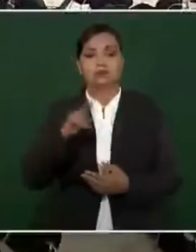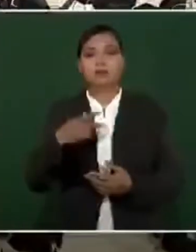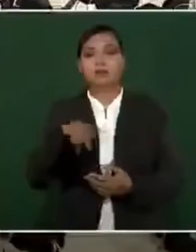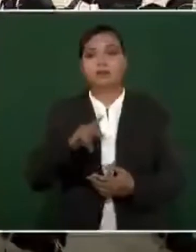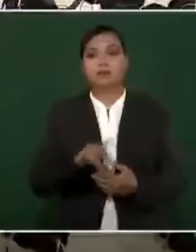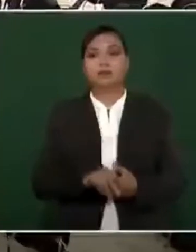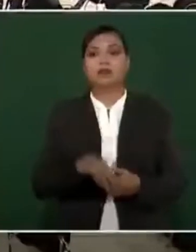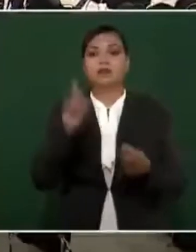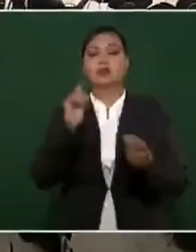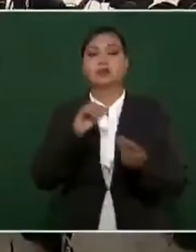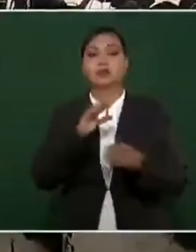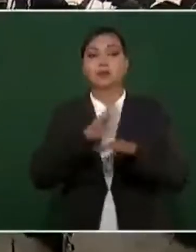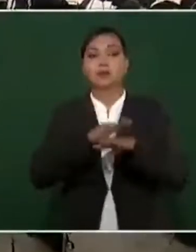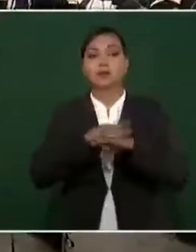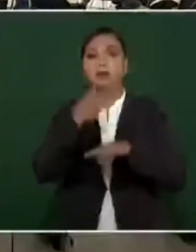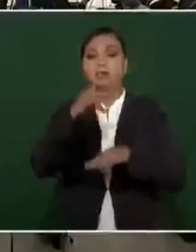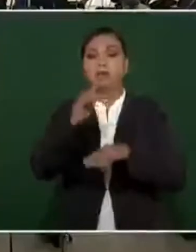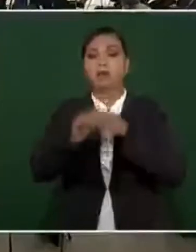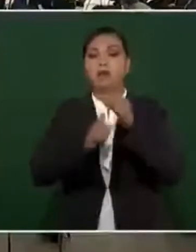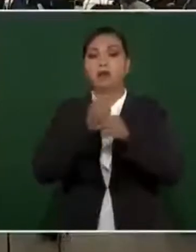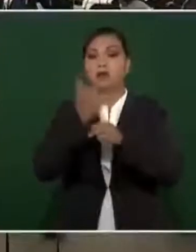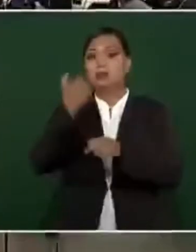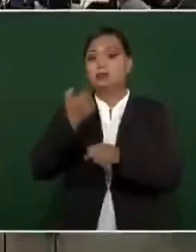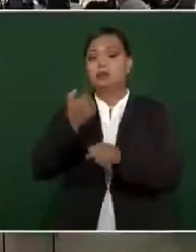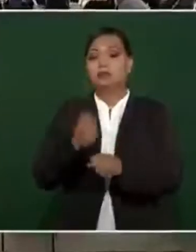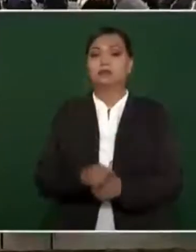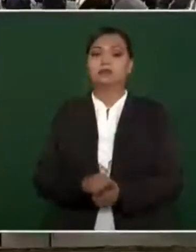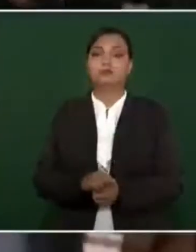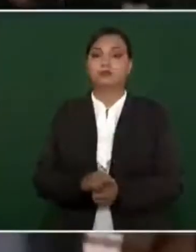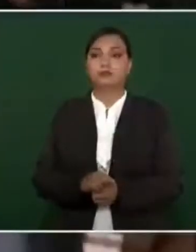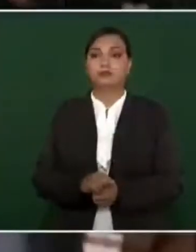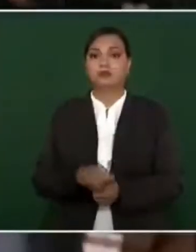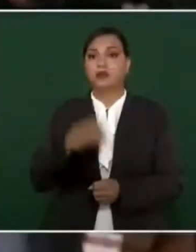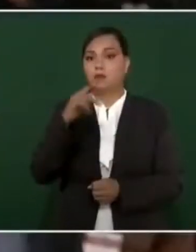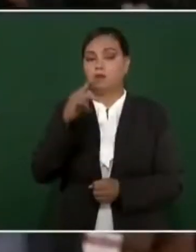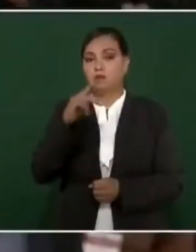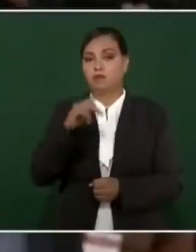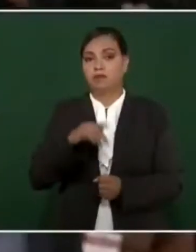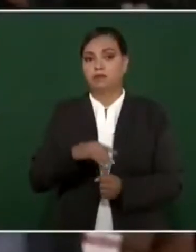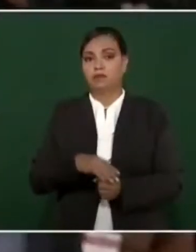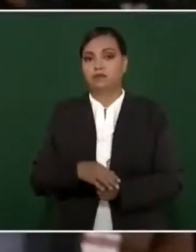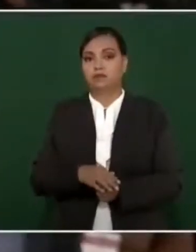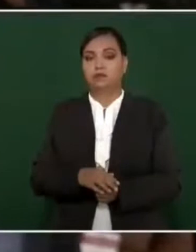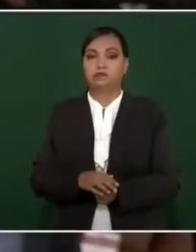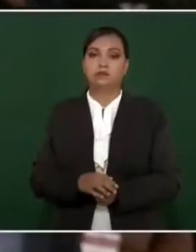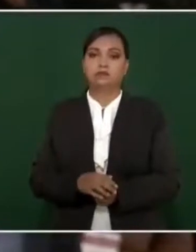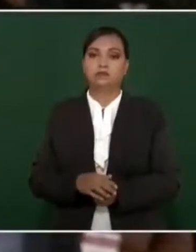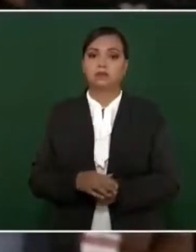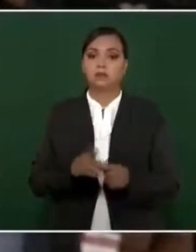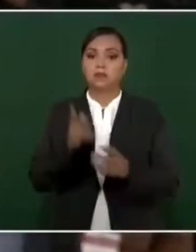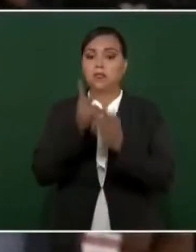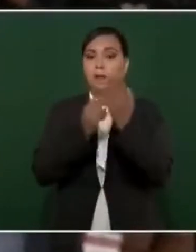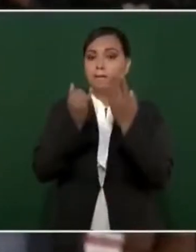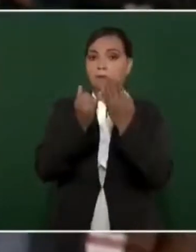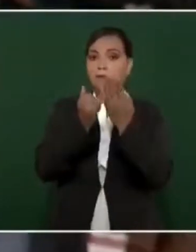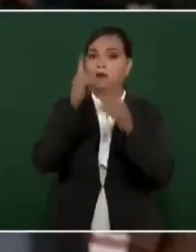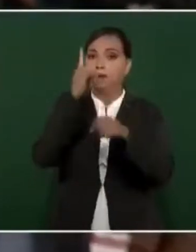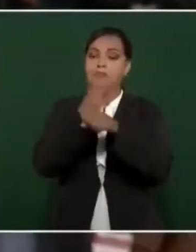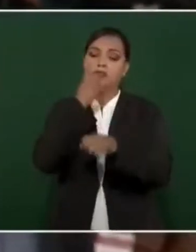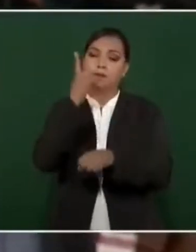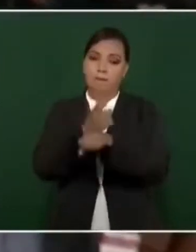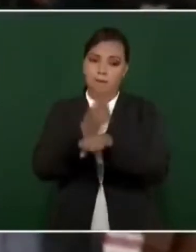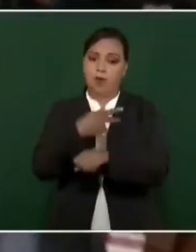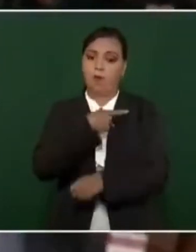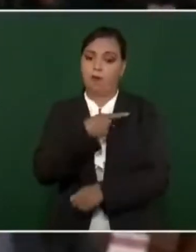la estrategia, su narrativa vertebral ha sido primero los pobres. Mi pregunta es en el sentido si al finalizar su